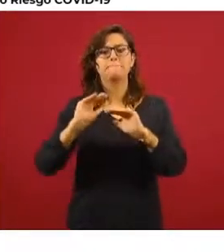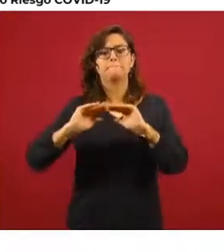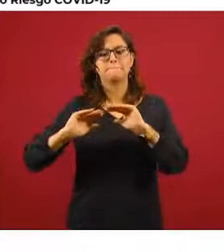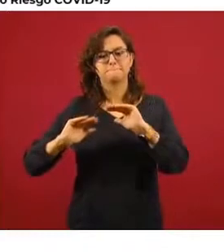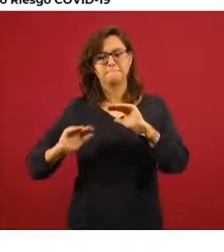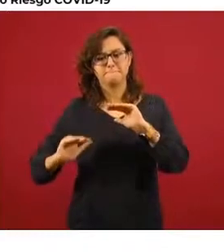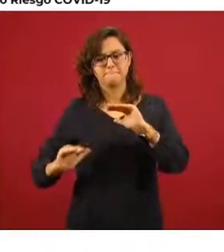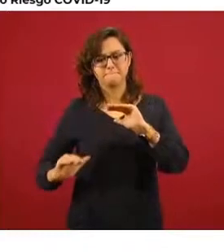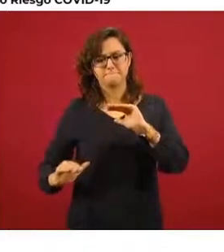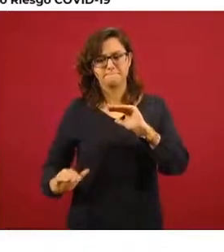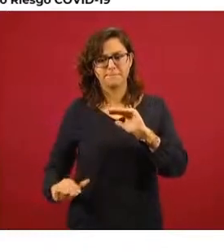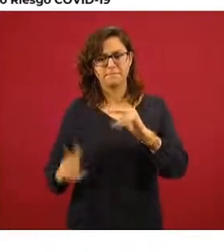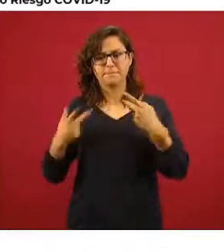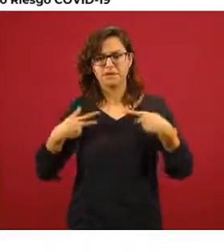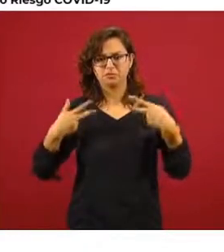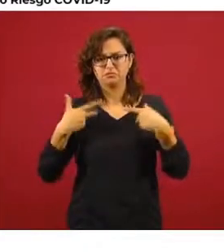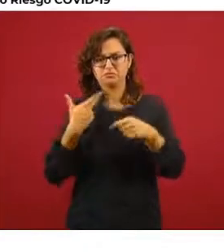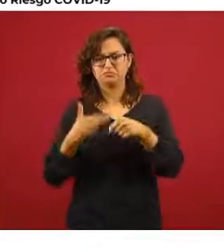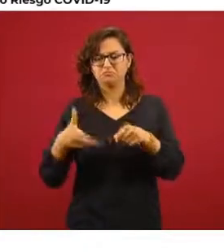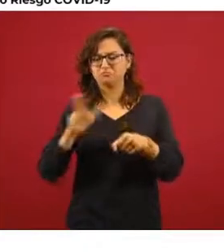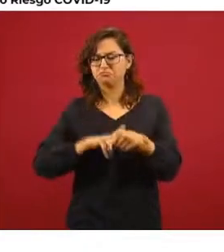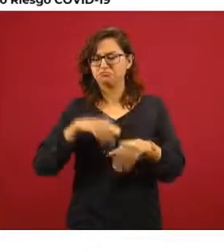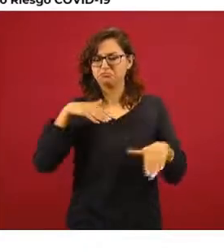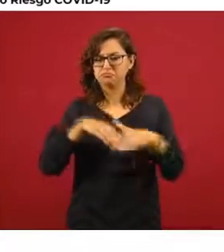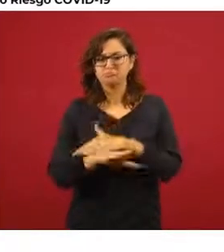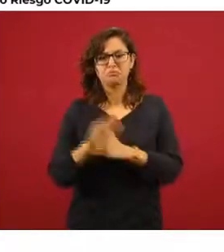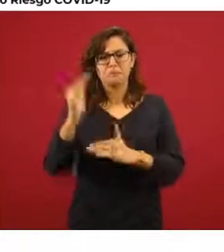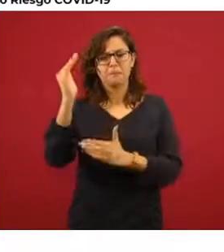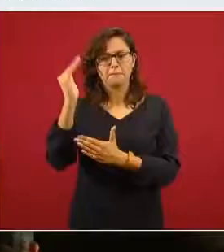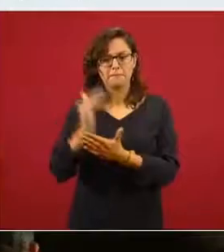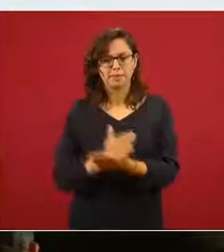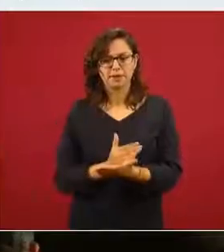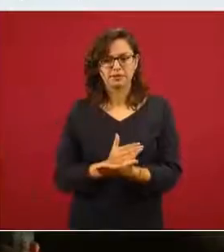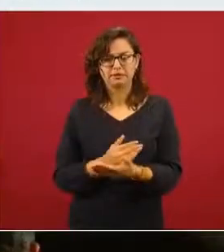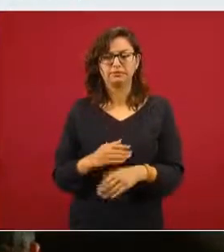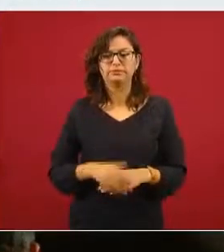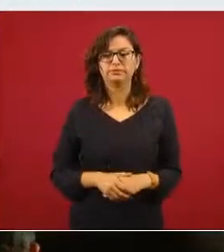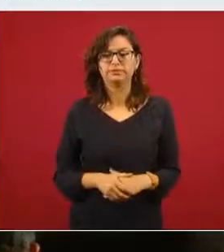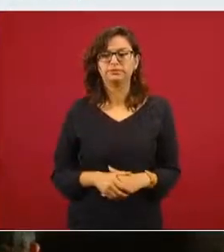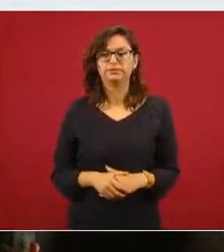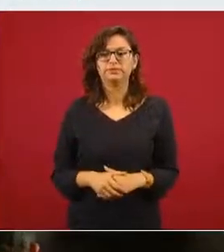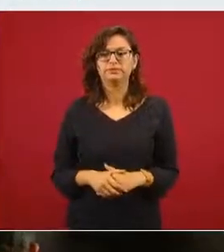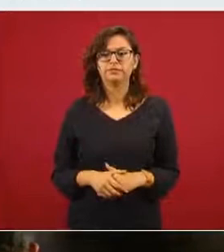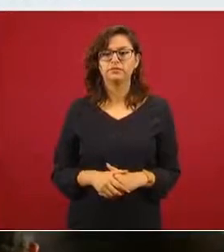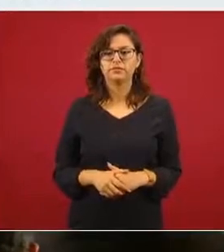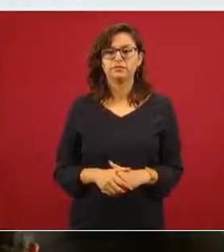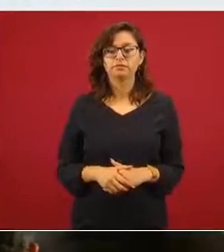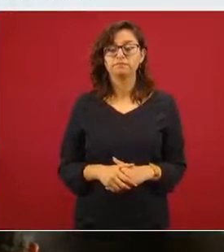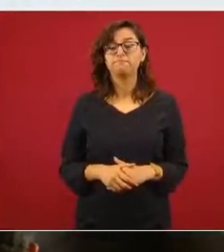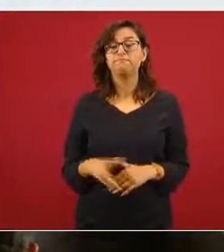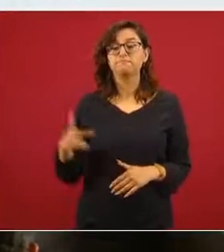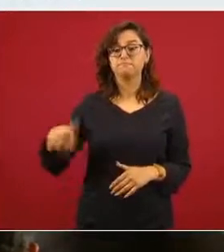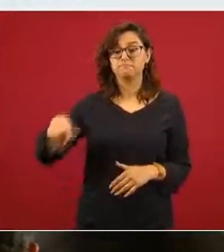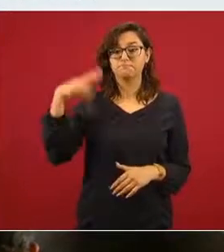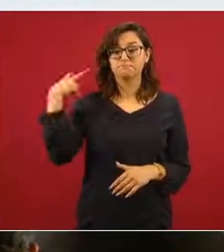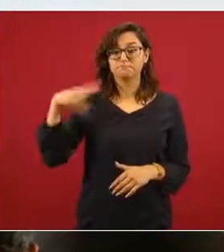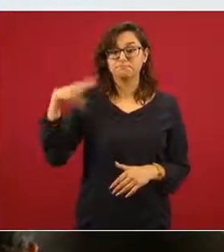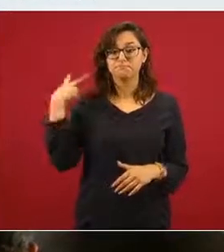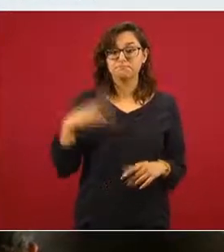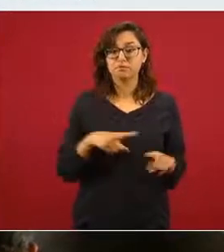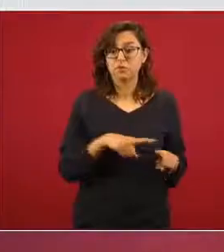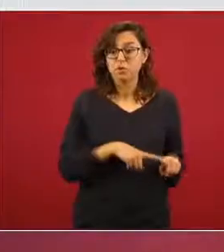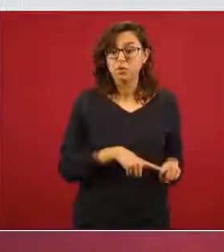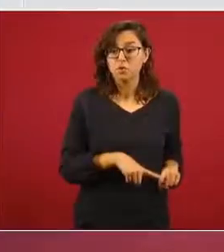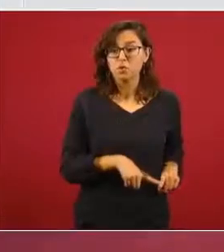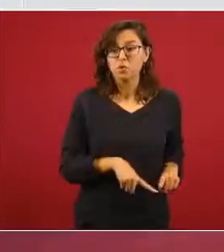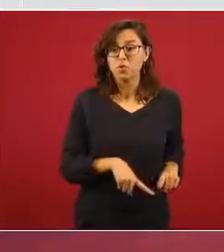de personas hospitalizadas en Tlaxcala. La siguiente. Veracruz, ascenso en algunas fases,